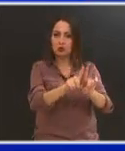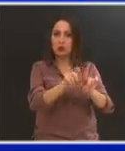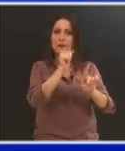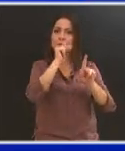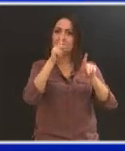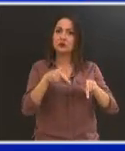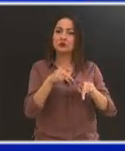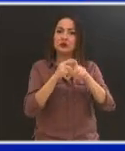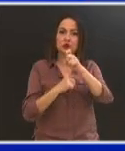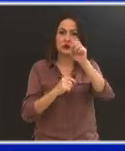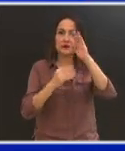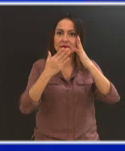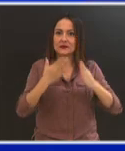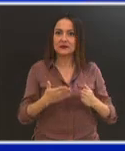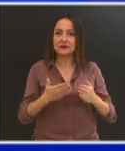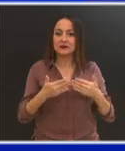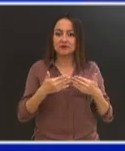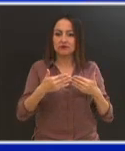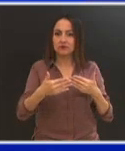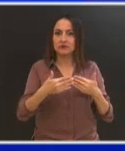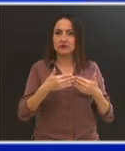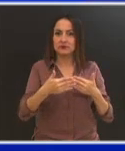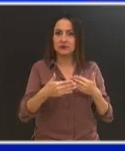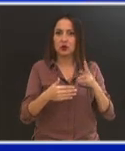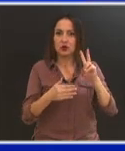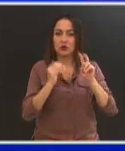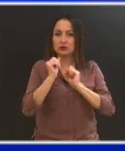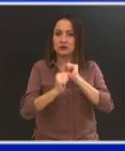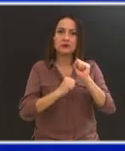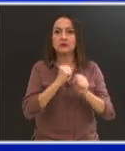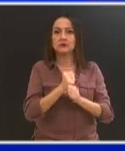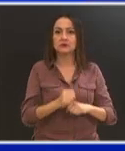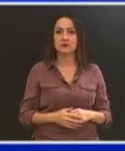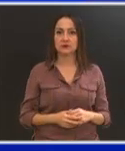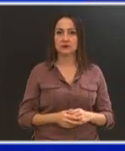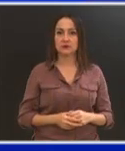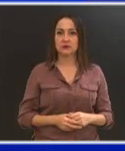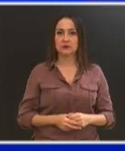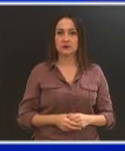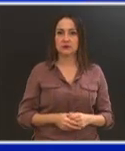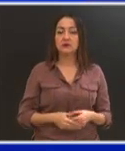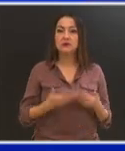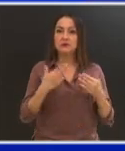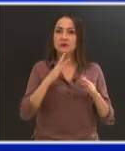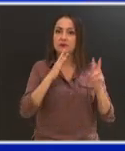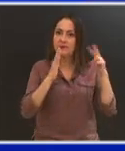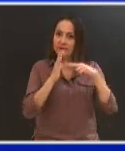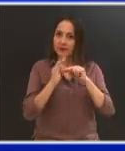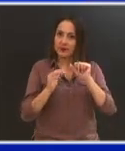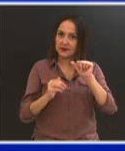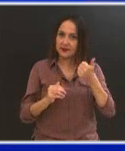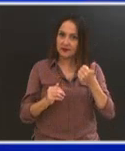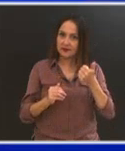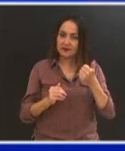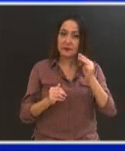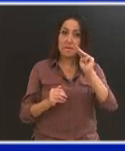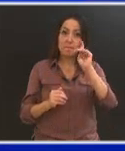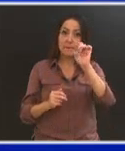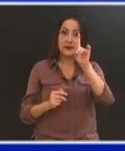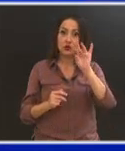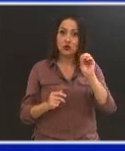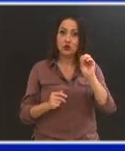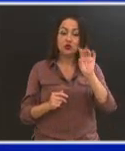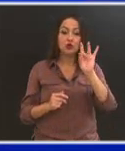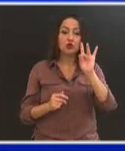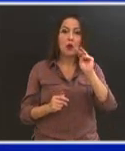persona costarricense durante al menos 2 años. Incluso ya para 2010, en marzo, el 8